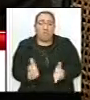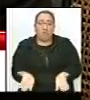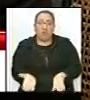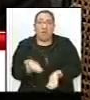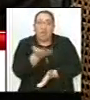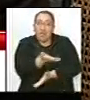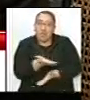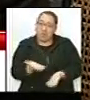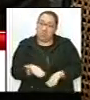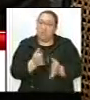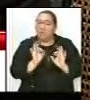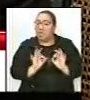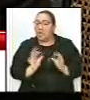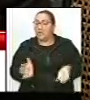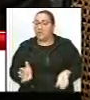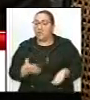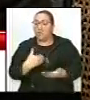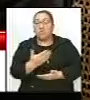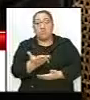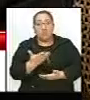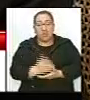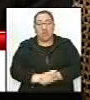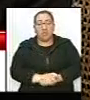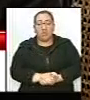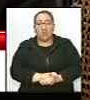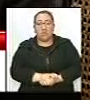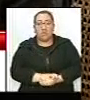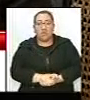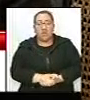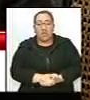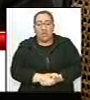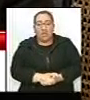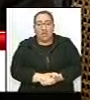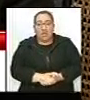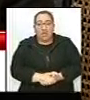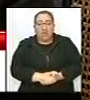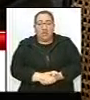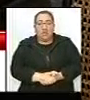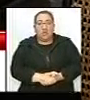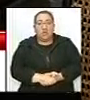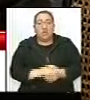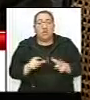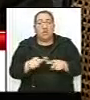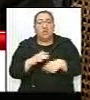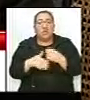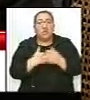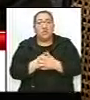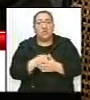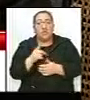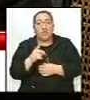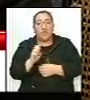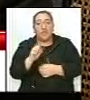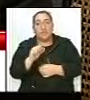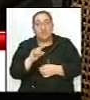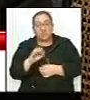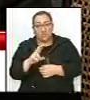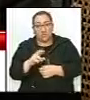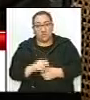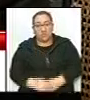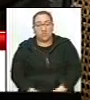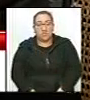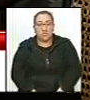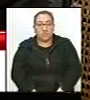Allí va mi pedido. Y finalmente, presidente, mi zona y toda la zona del sur, de toda la